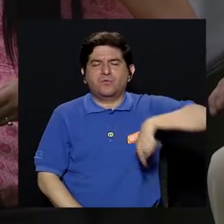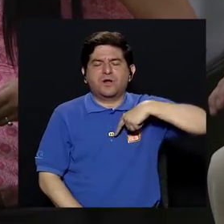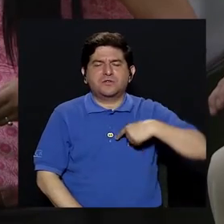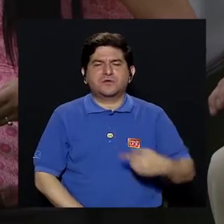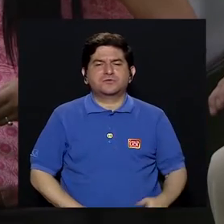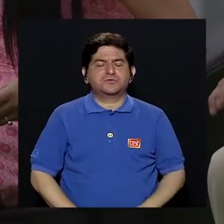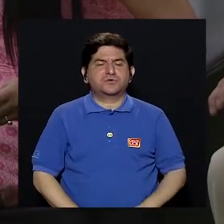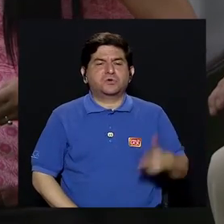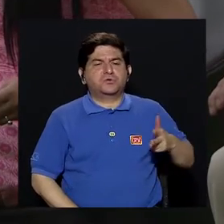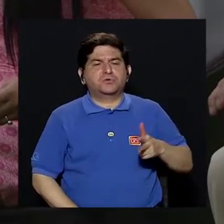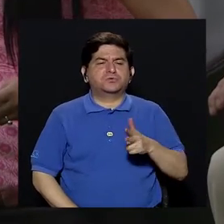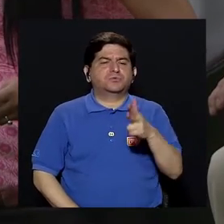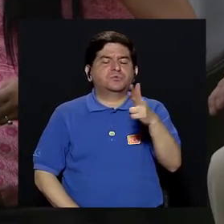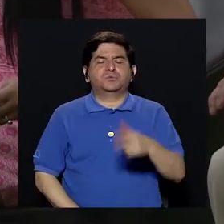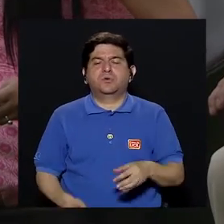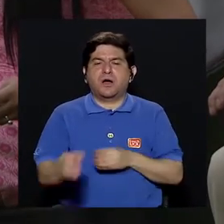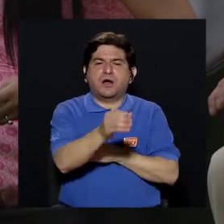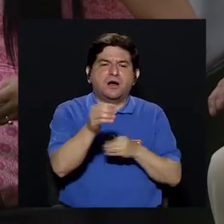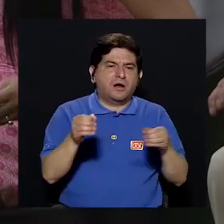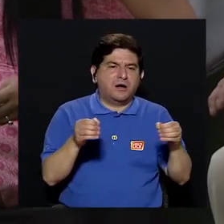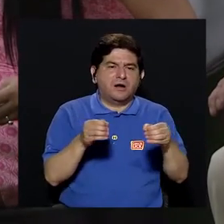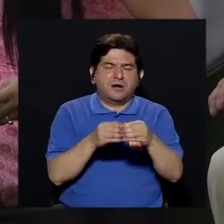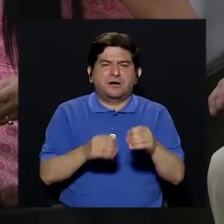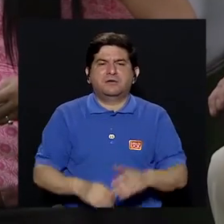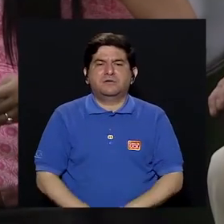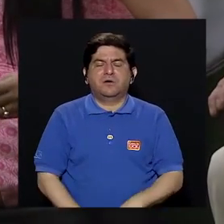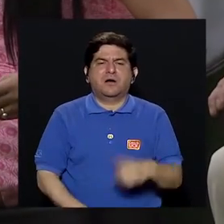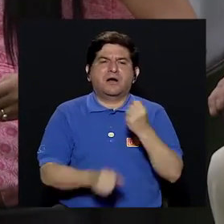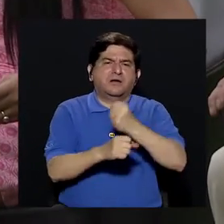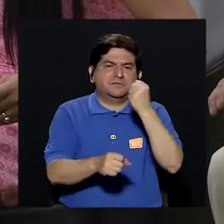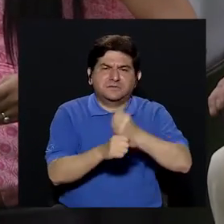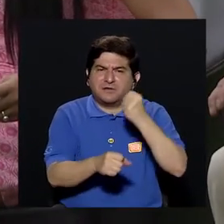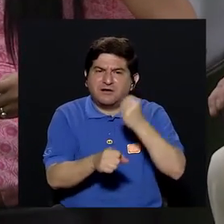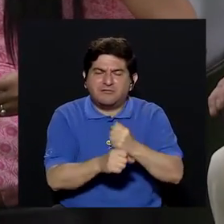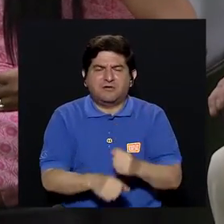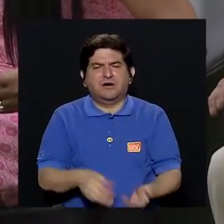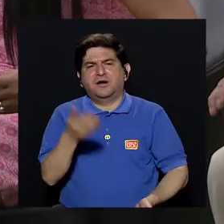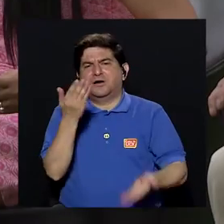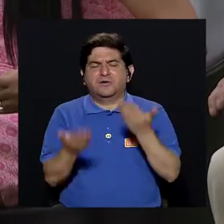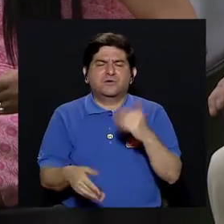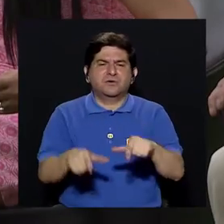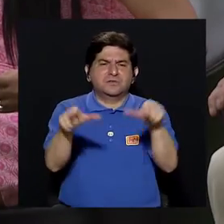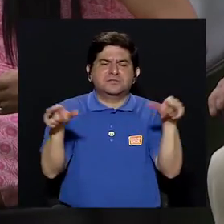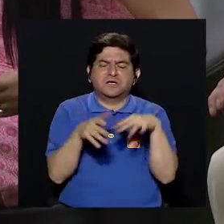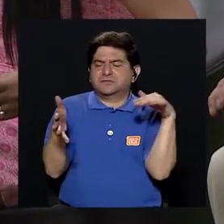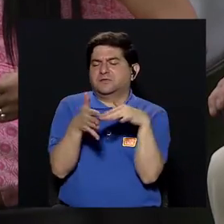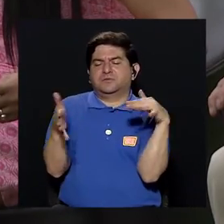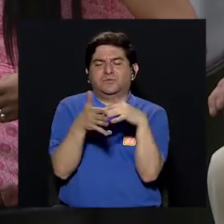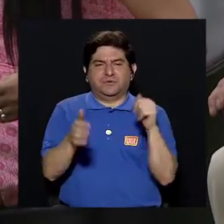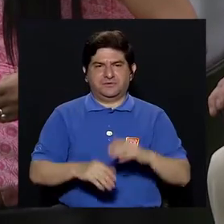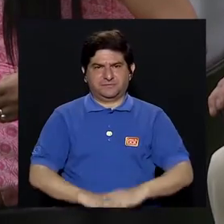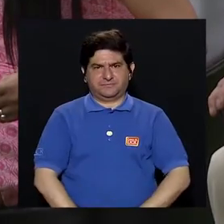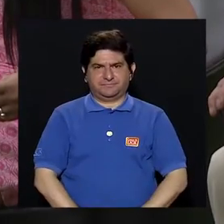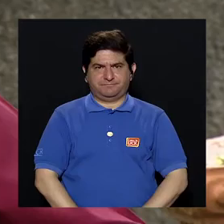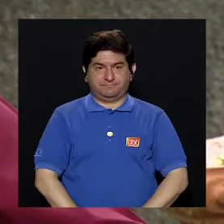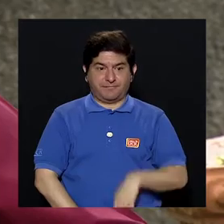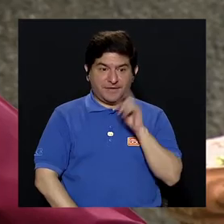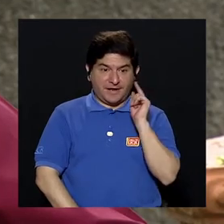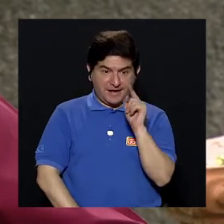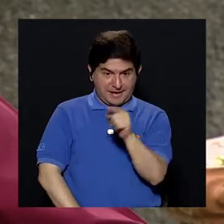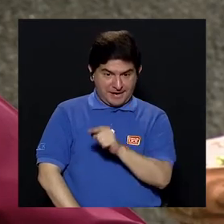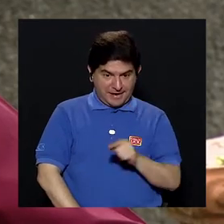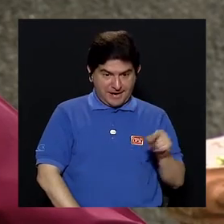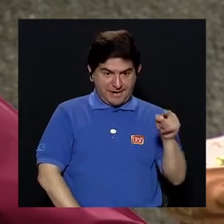viajes diarios a nuestras oficinas, a nuestros trabajos, a nuestros lugares de estudio, ¿verdad? Y esos,